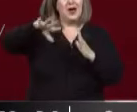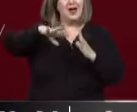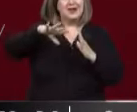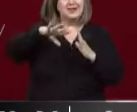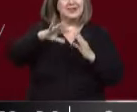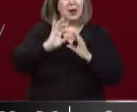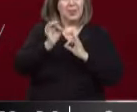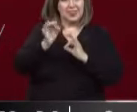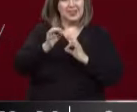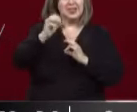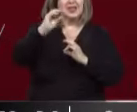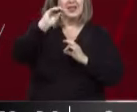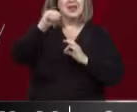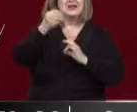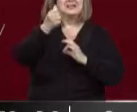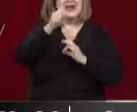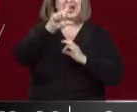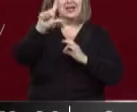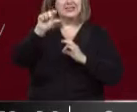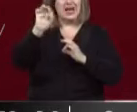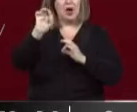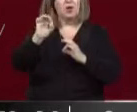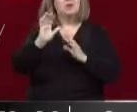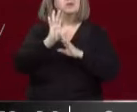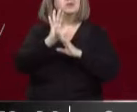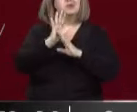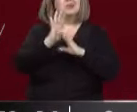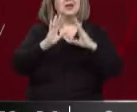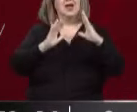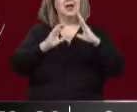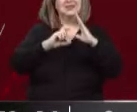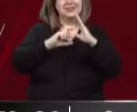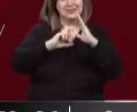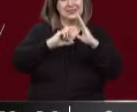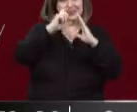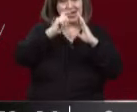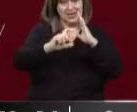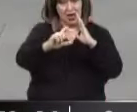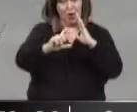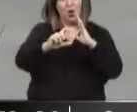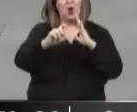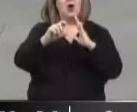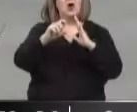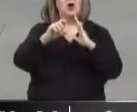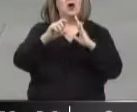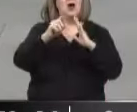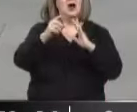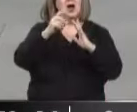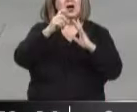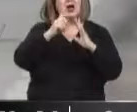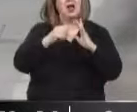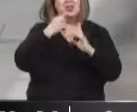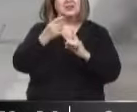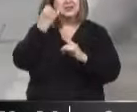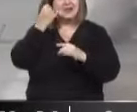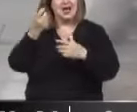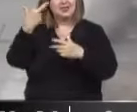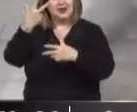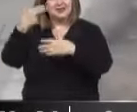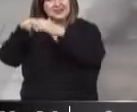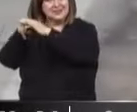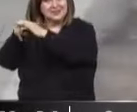todo para hablar cuál es el estado de salud de los estudiantes que aún permanecían internados. Hay una buena noticia, hay dos de ellos